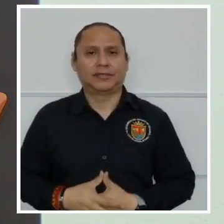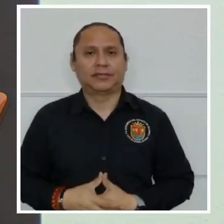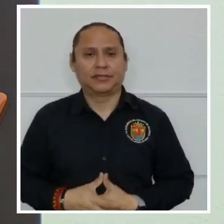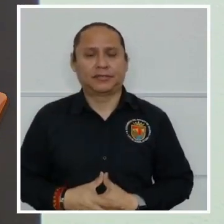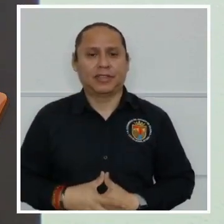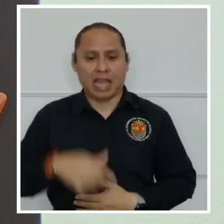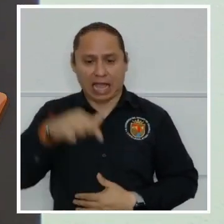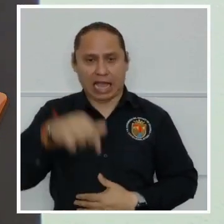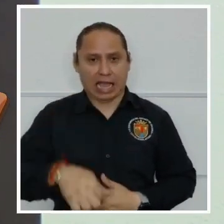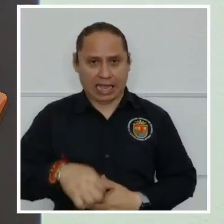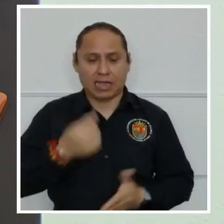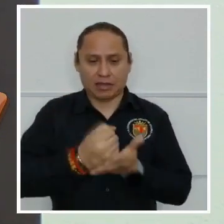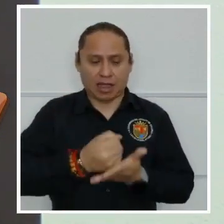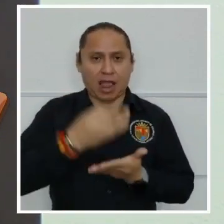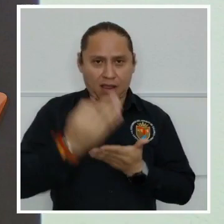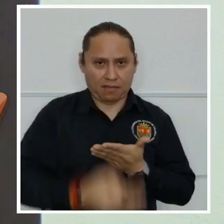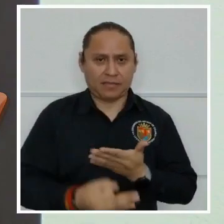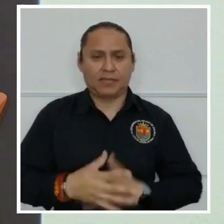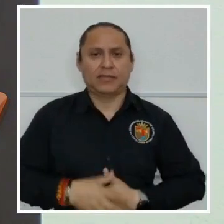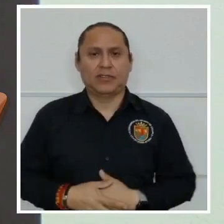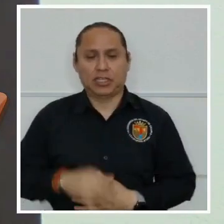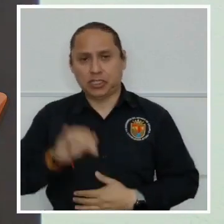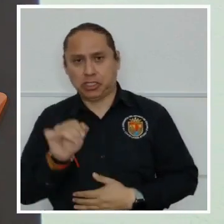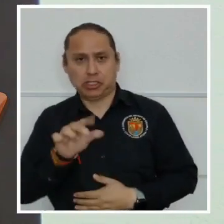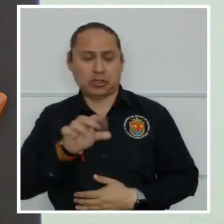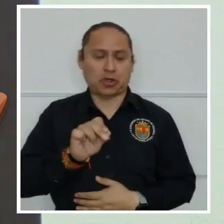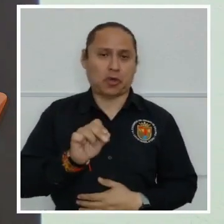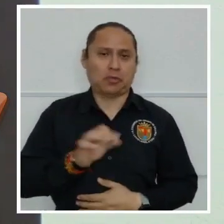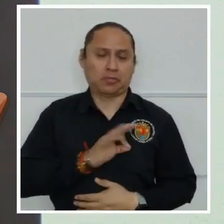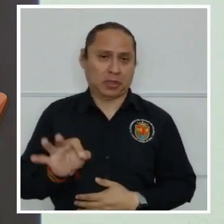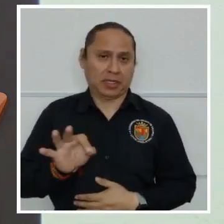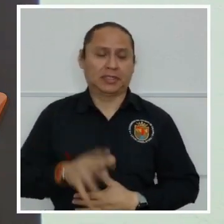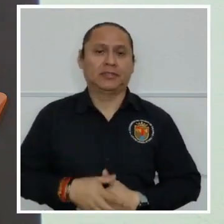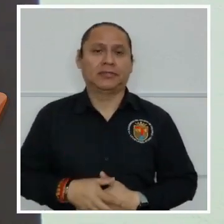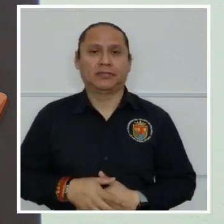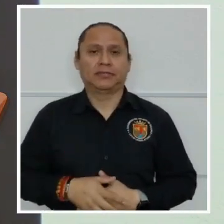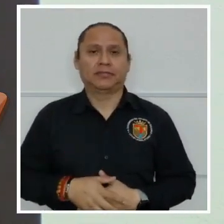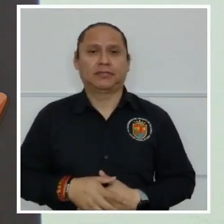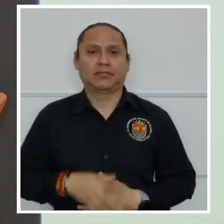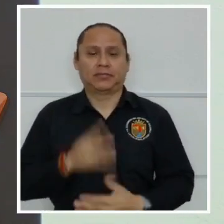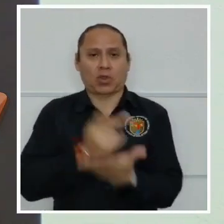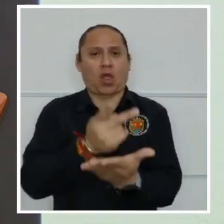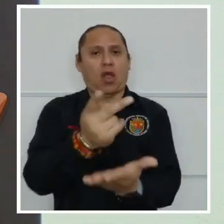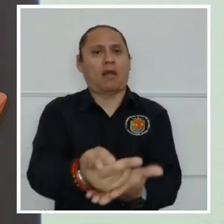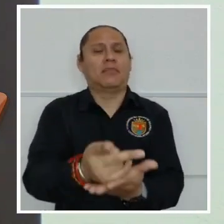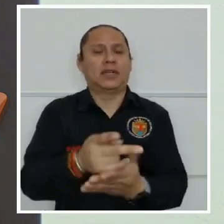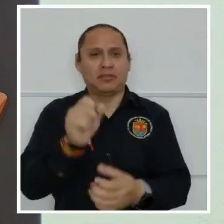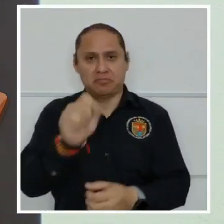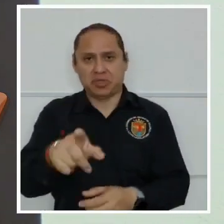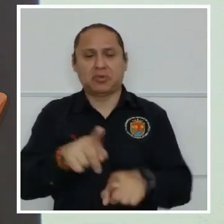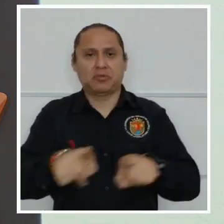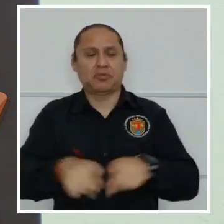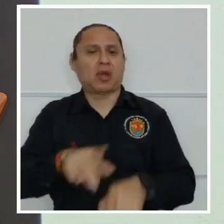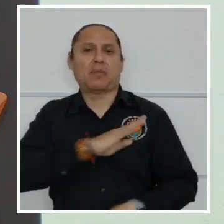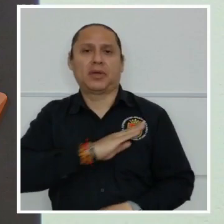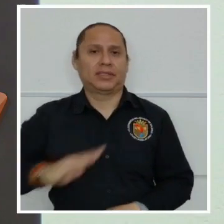y será este quien apruebe o no la propuesta inicial del ayuntamiento.